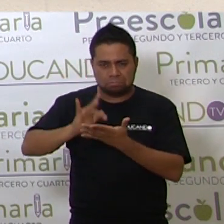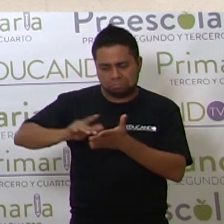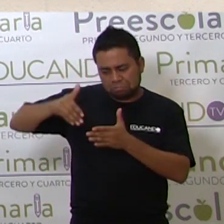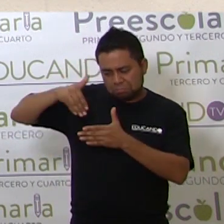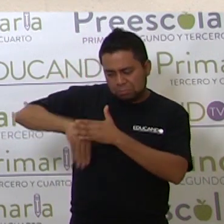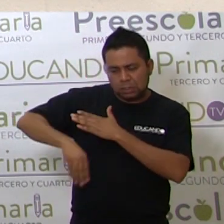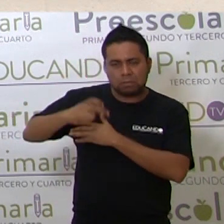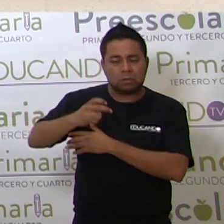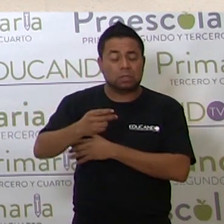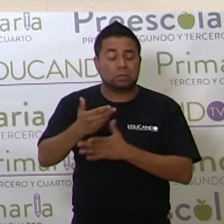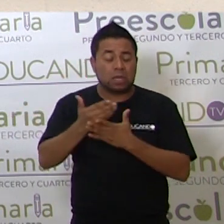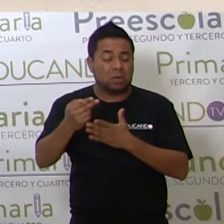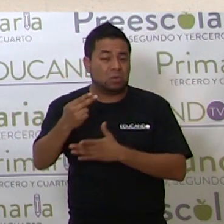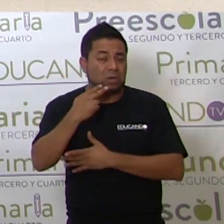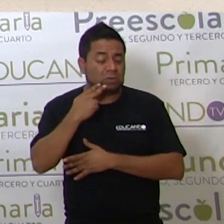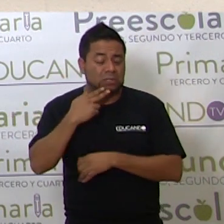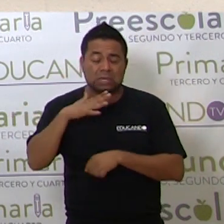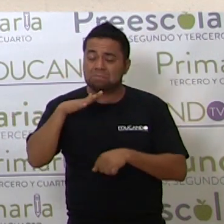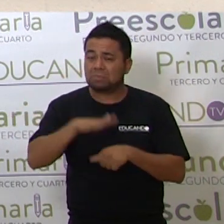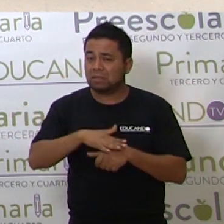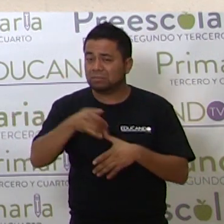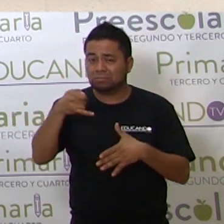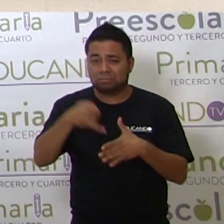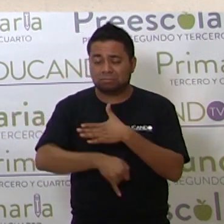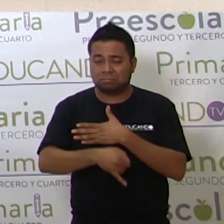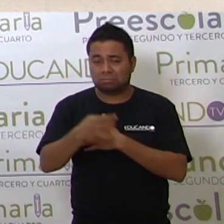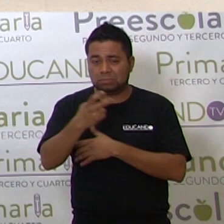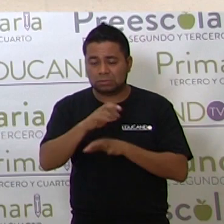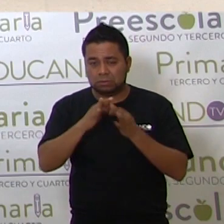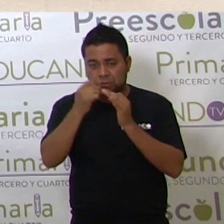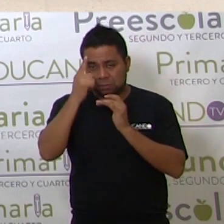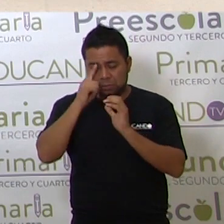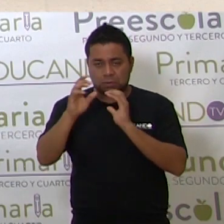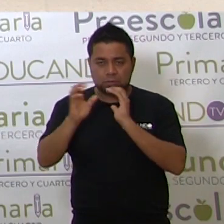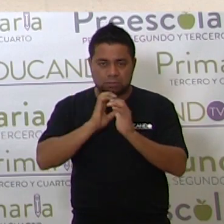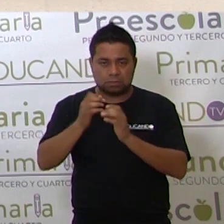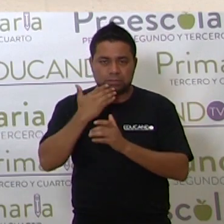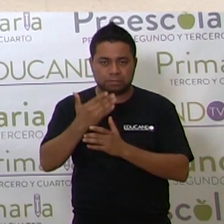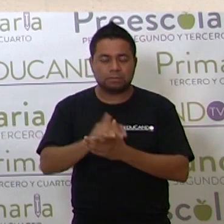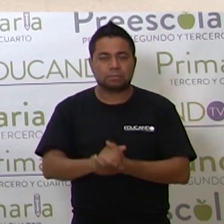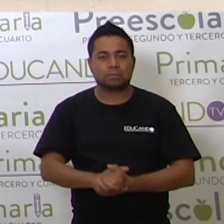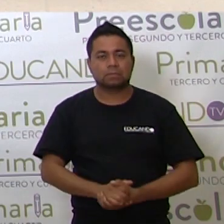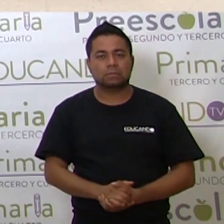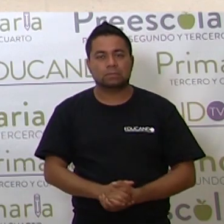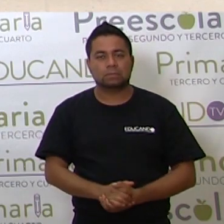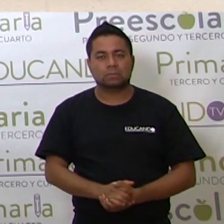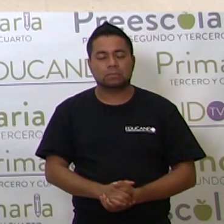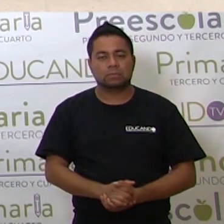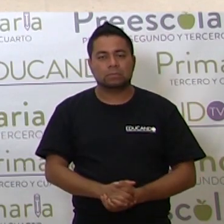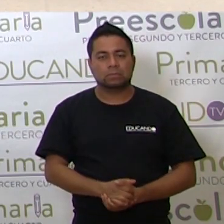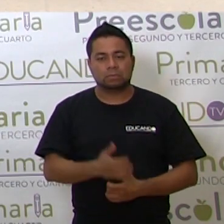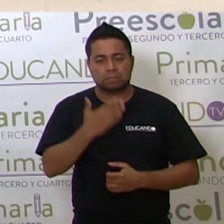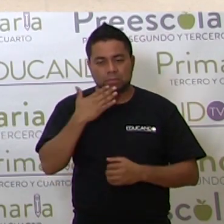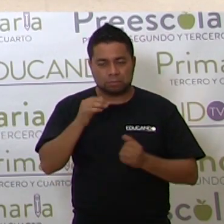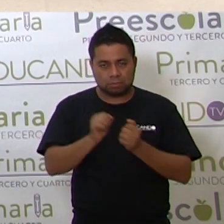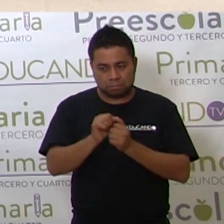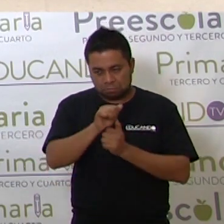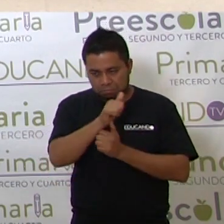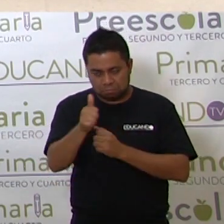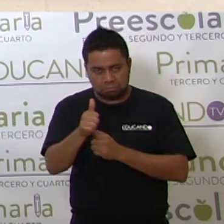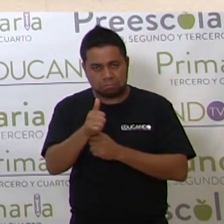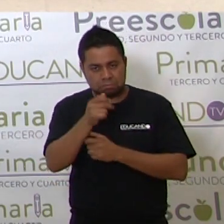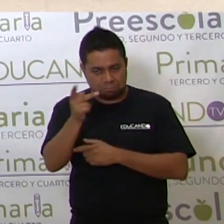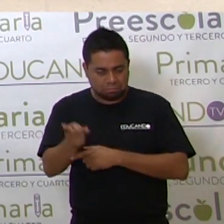es que se utiliza ahora mucho más este tipo de medio bien como siguiente pregunta